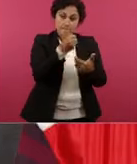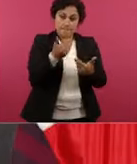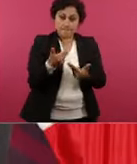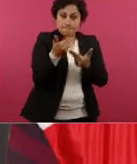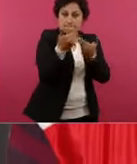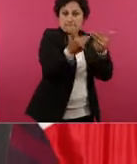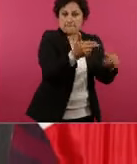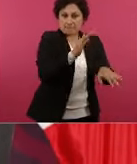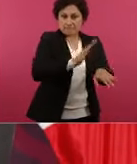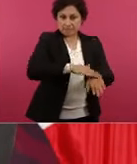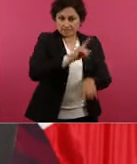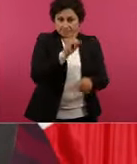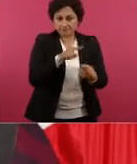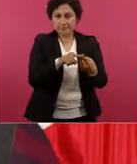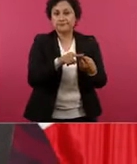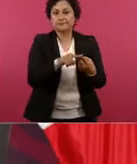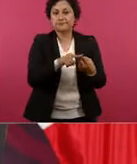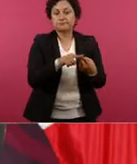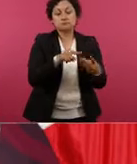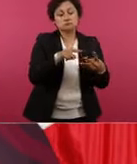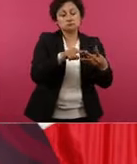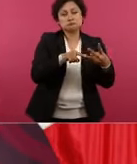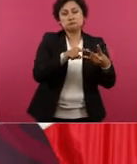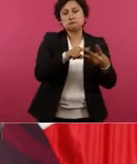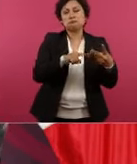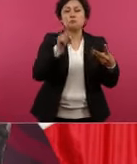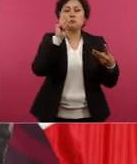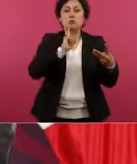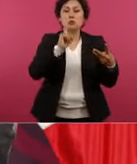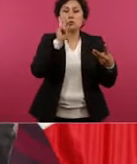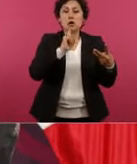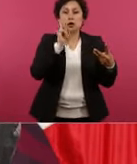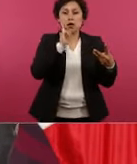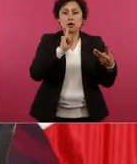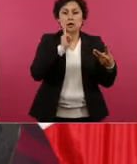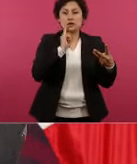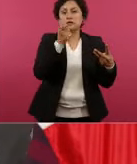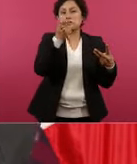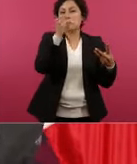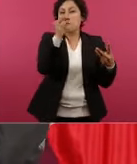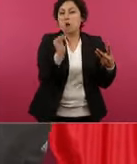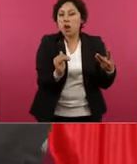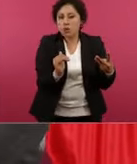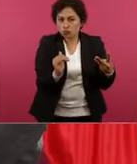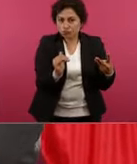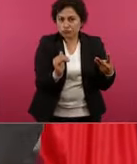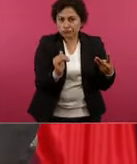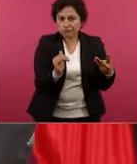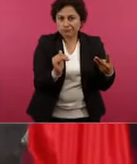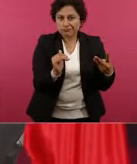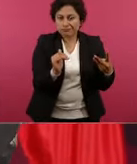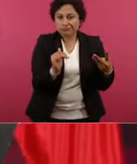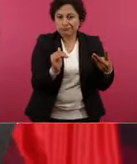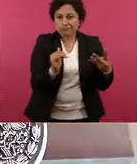mayoritario, y a las dos hijas menos. Pues se inconforman.